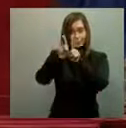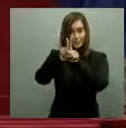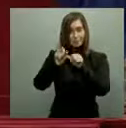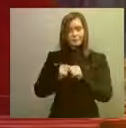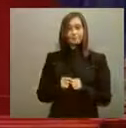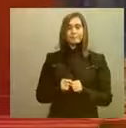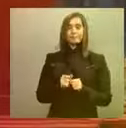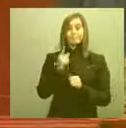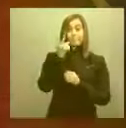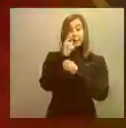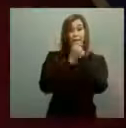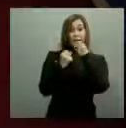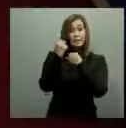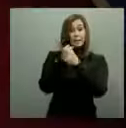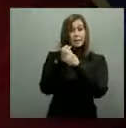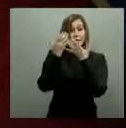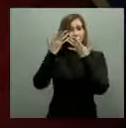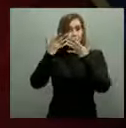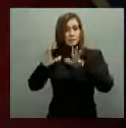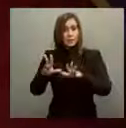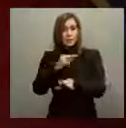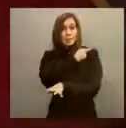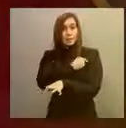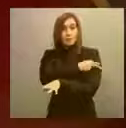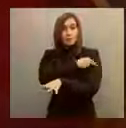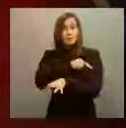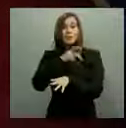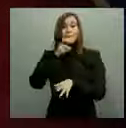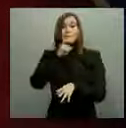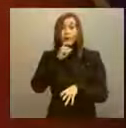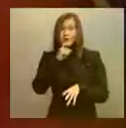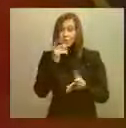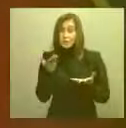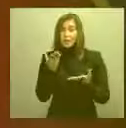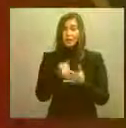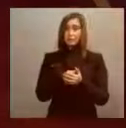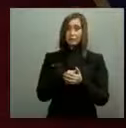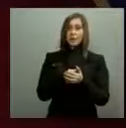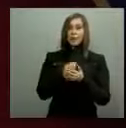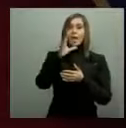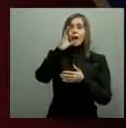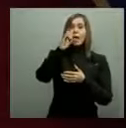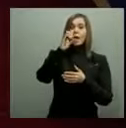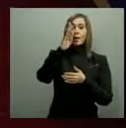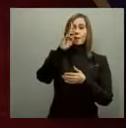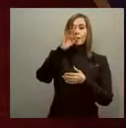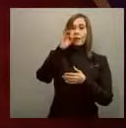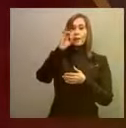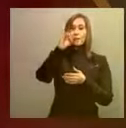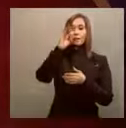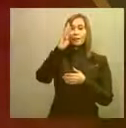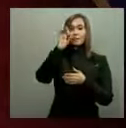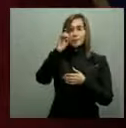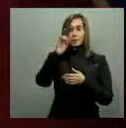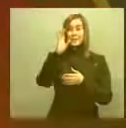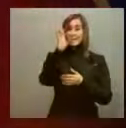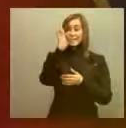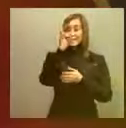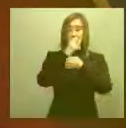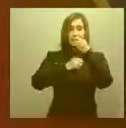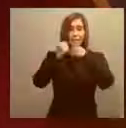este año se han inaugurado el hospital de Boca Chica, el Cabral Ibáez, tras 7 años de construcción, una parte de la